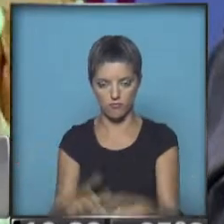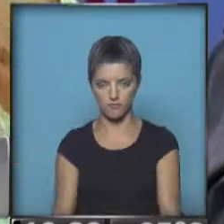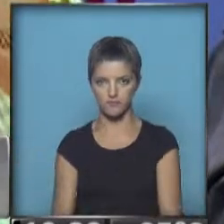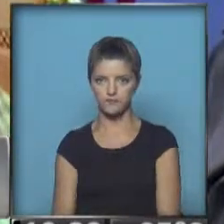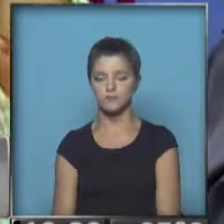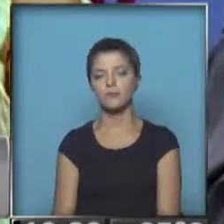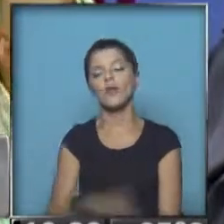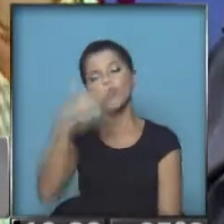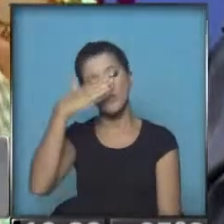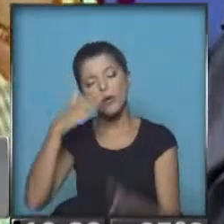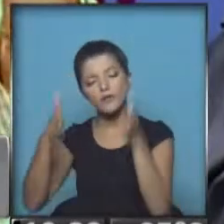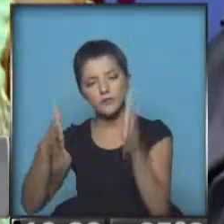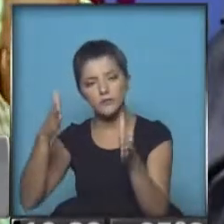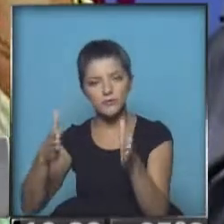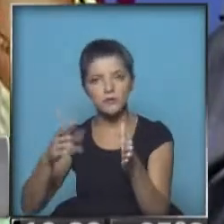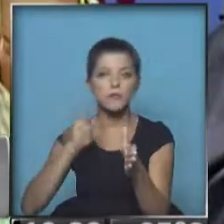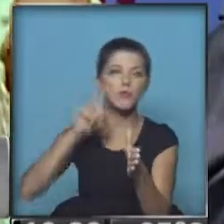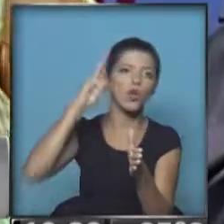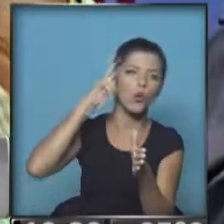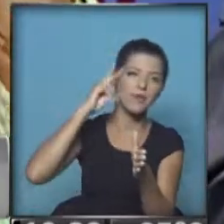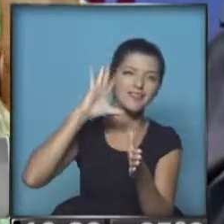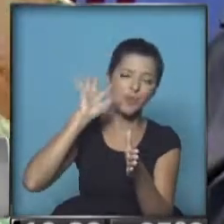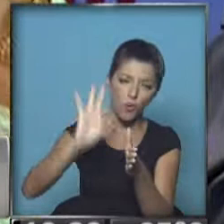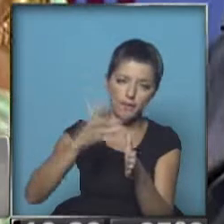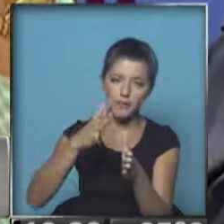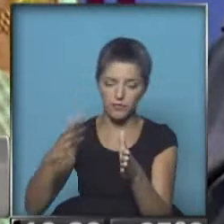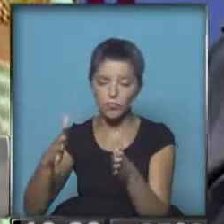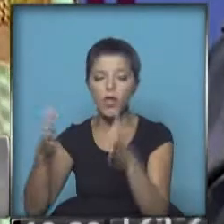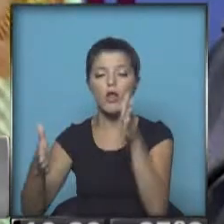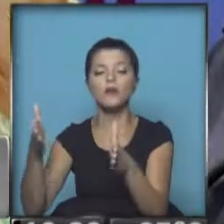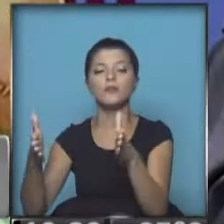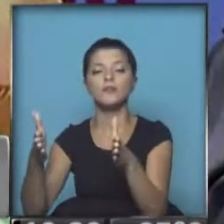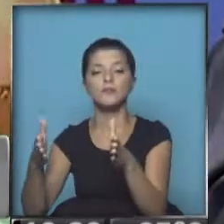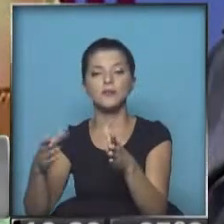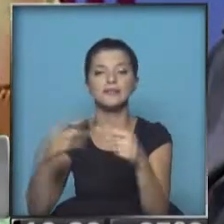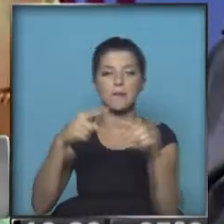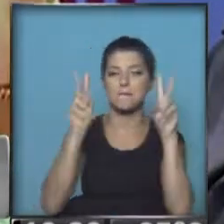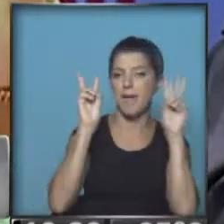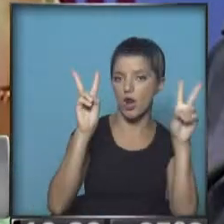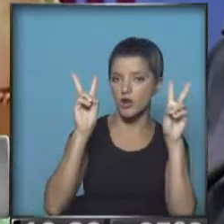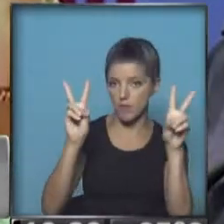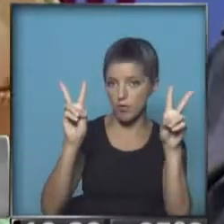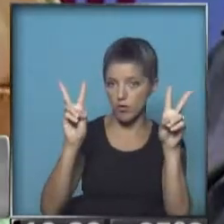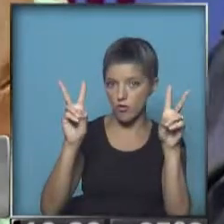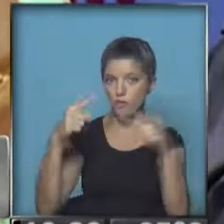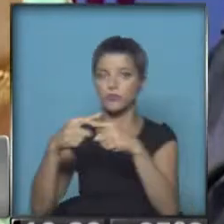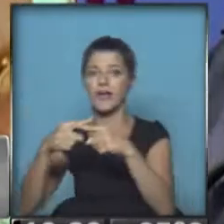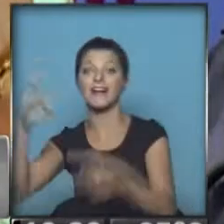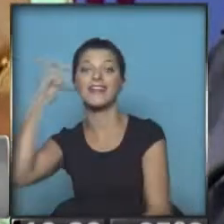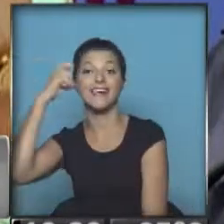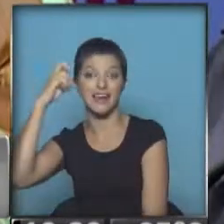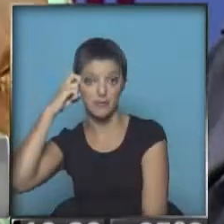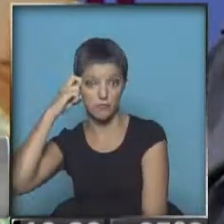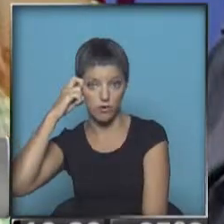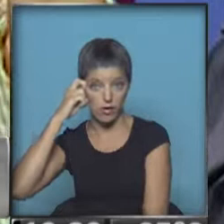Y luego durante la década de los años 50 estuvo esa tensión entre peronismo y radicalismo, pero